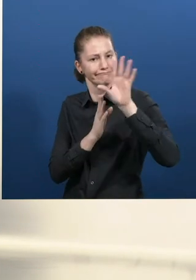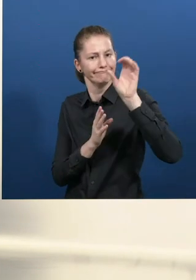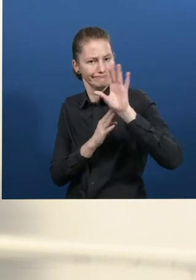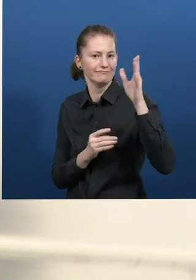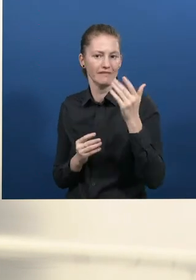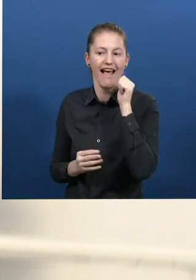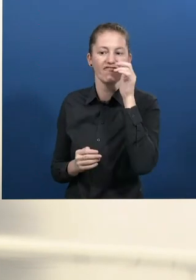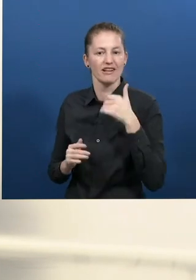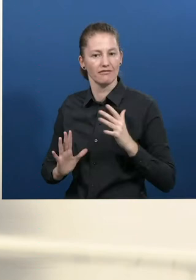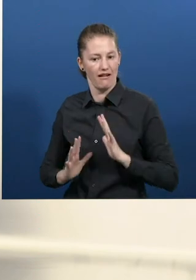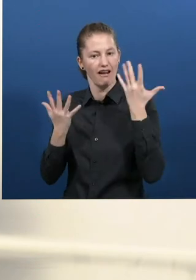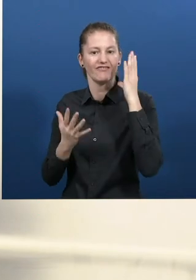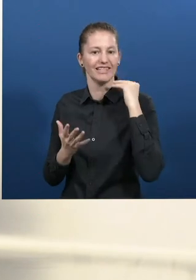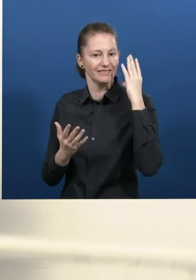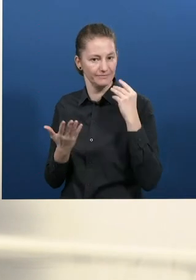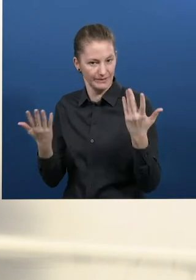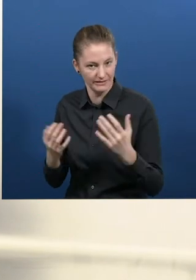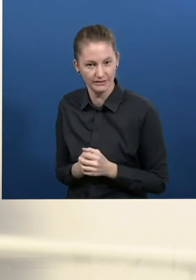volver por el entorno.